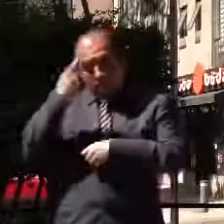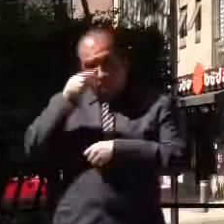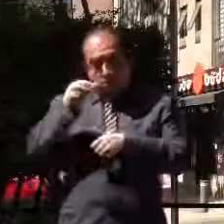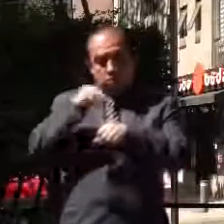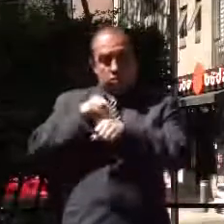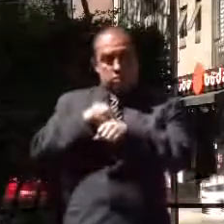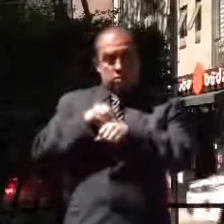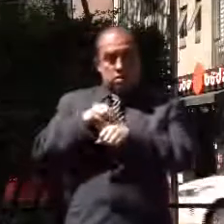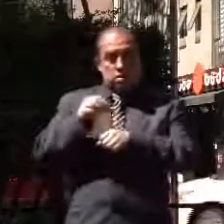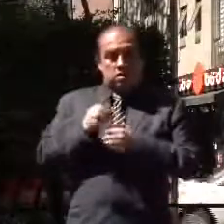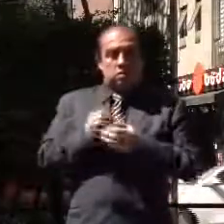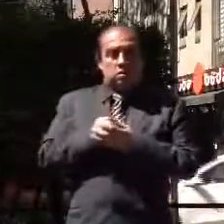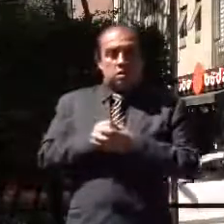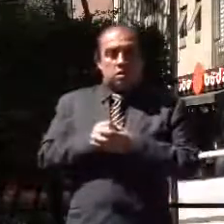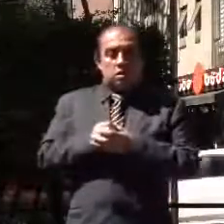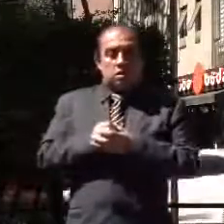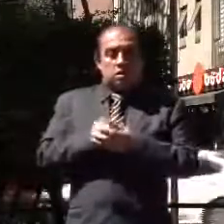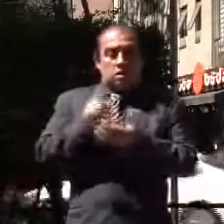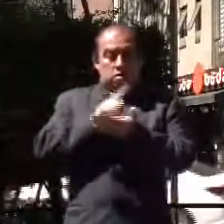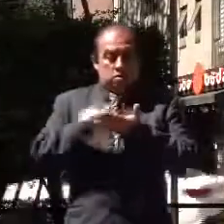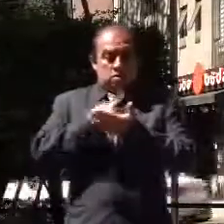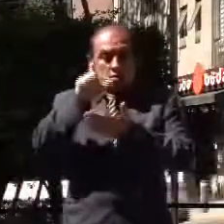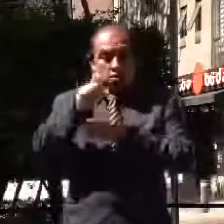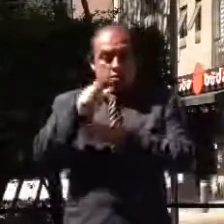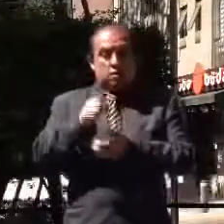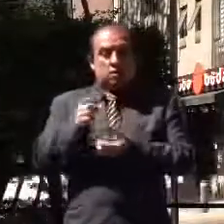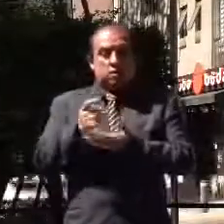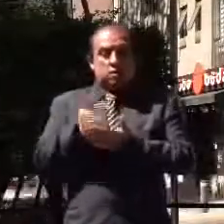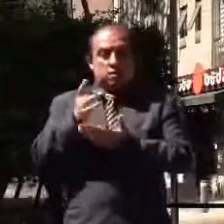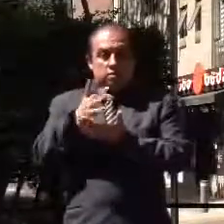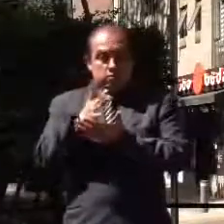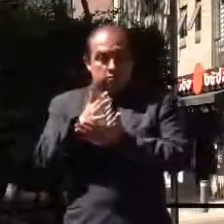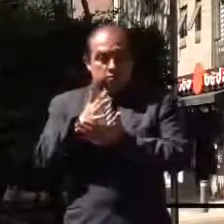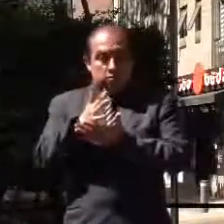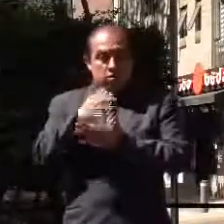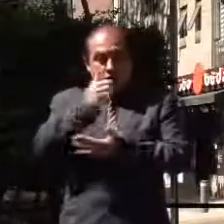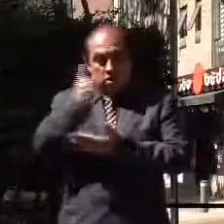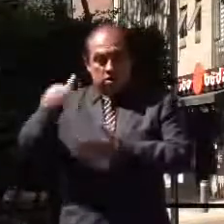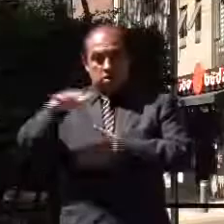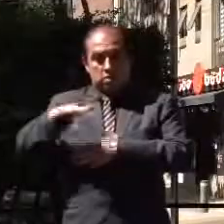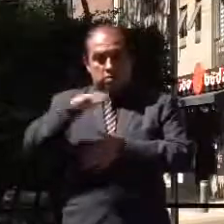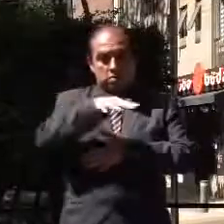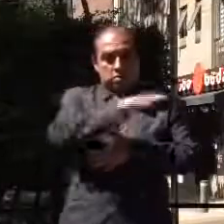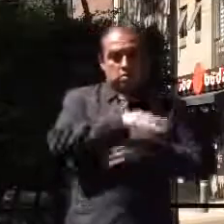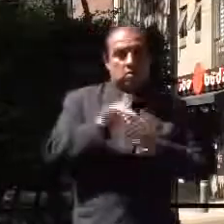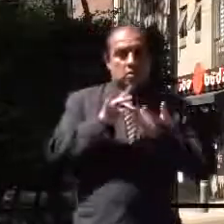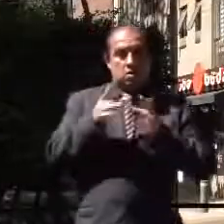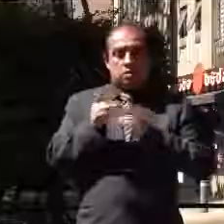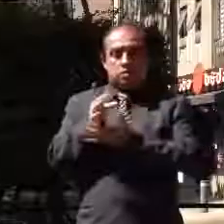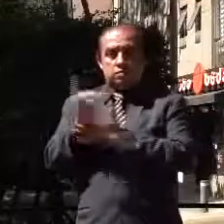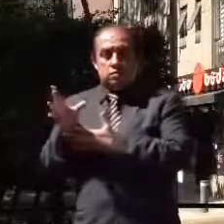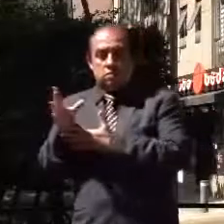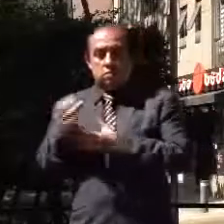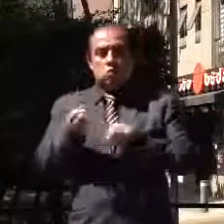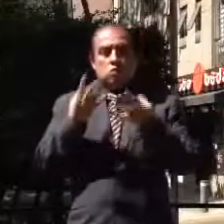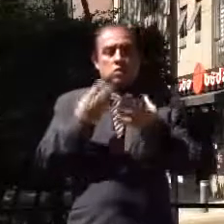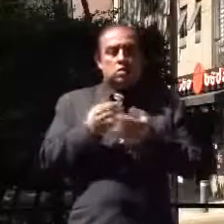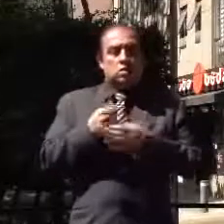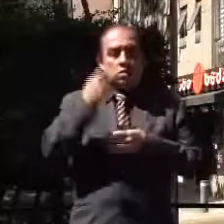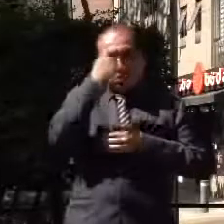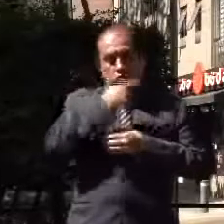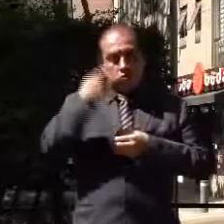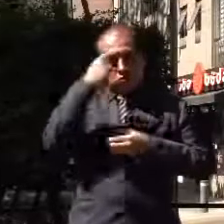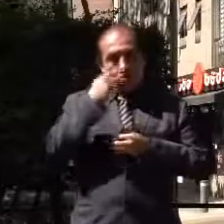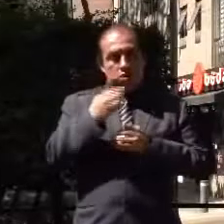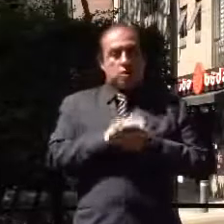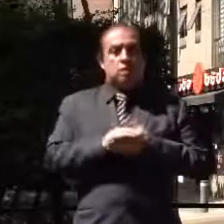agua que está entrando a cada sector de la red de nuestra ciudad. ¿Cuántas horas, hombre, calculan que se podrían estar ahorrando con